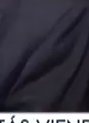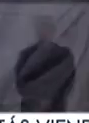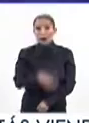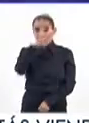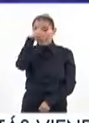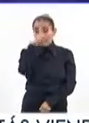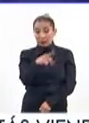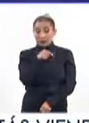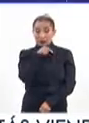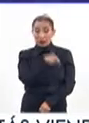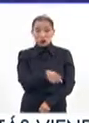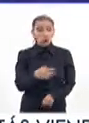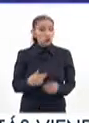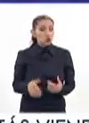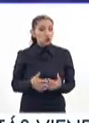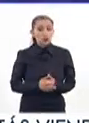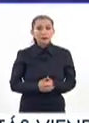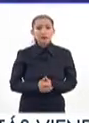México se